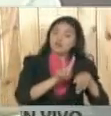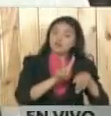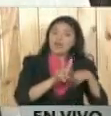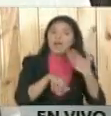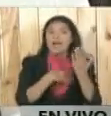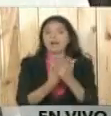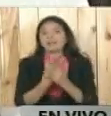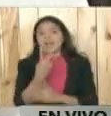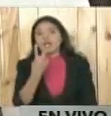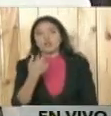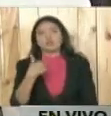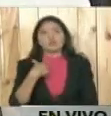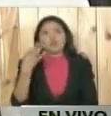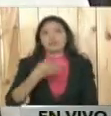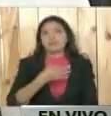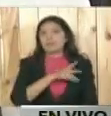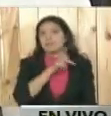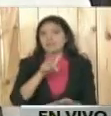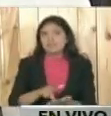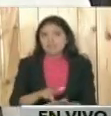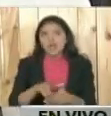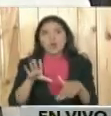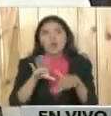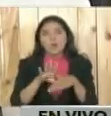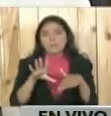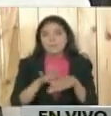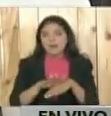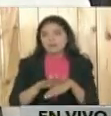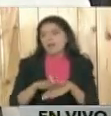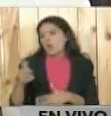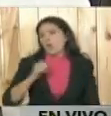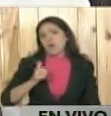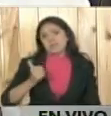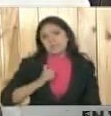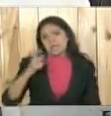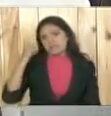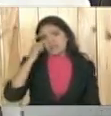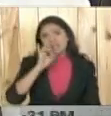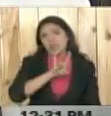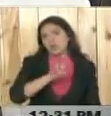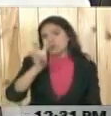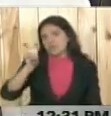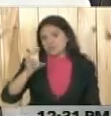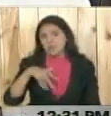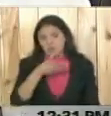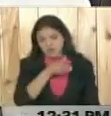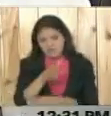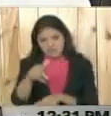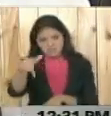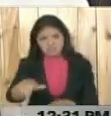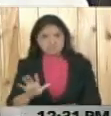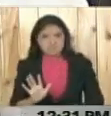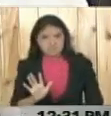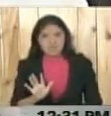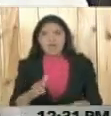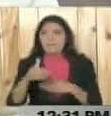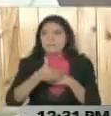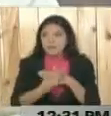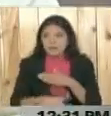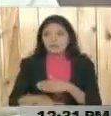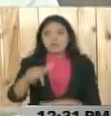martes fijo. Fijo. Y cualquier día, en cualquier momento, de lunes a viernes, ¿no? A partir de